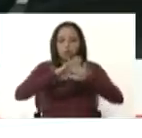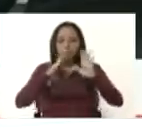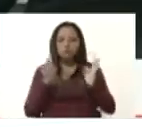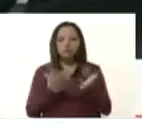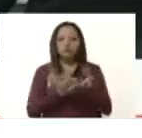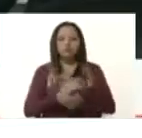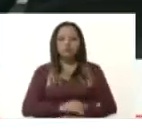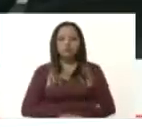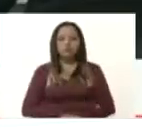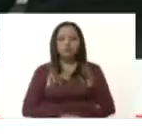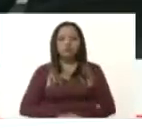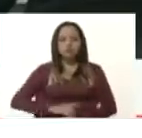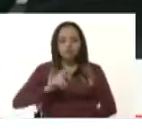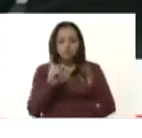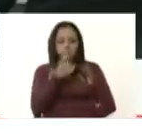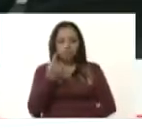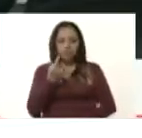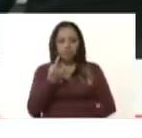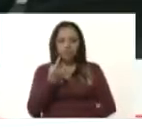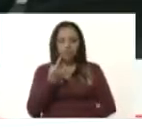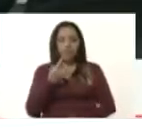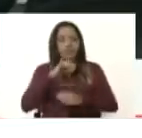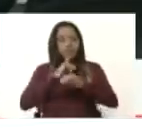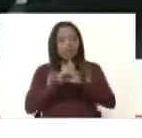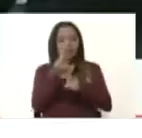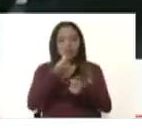único criptoactivo del mundo.